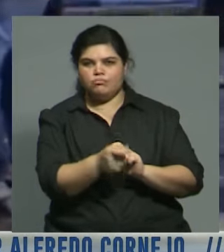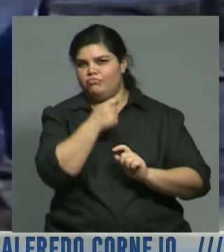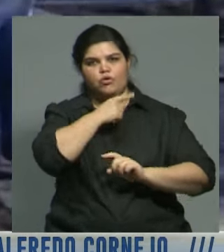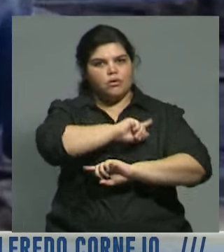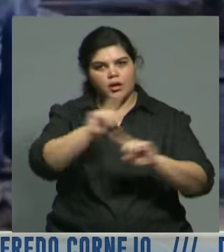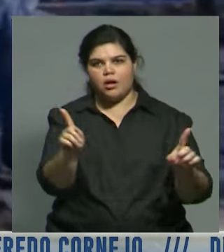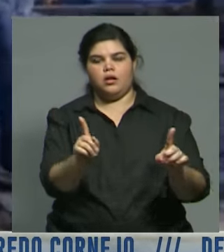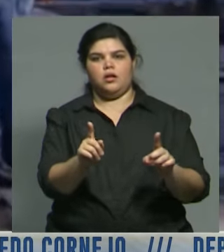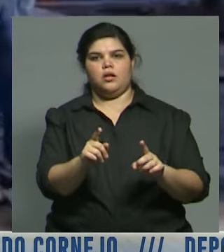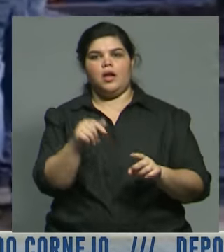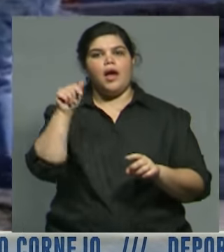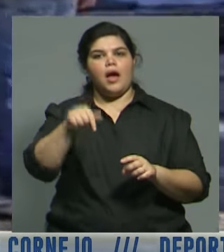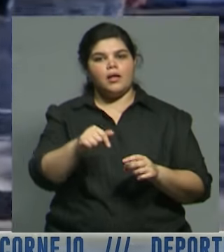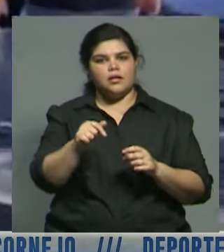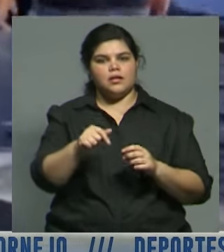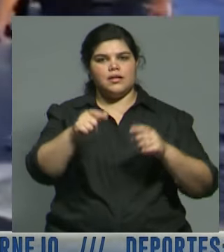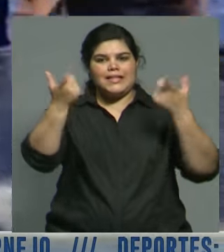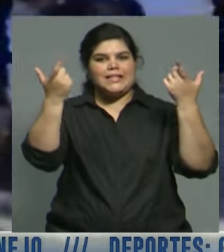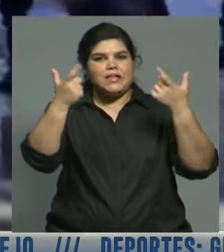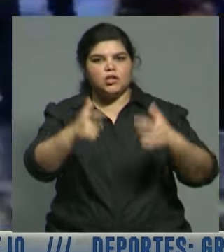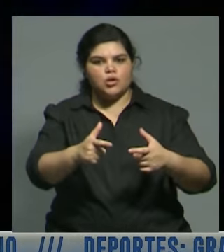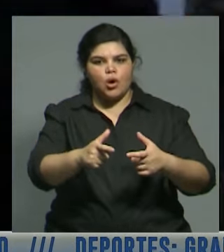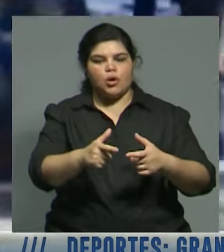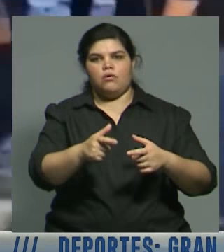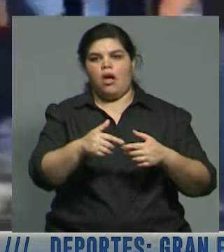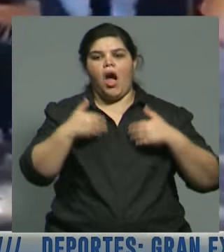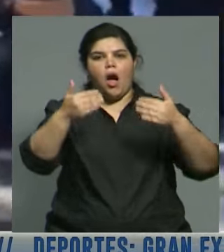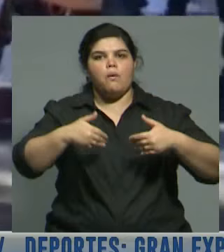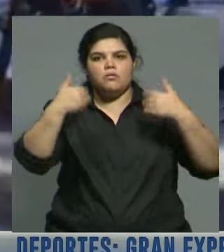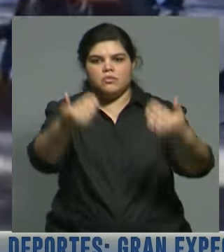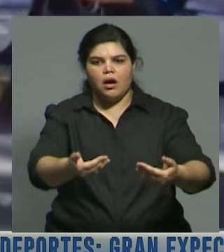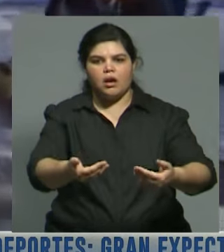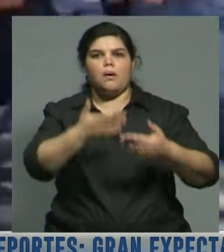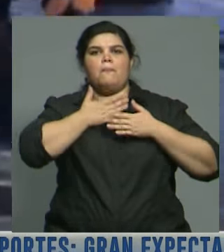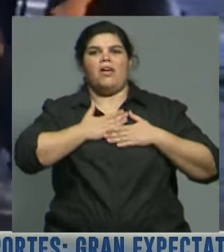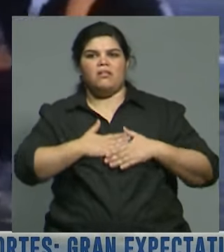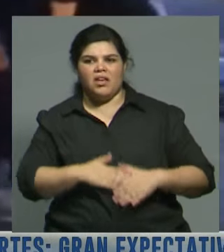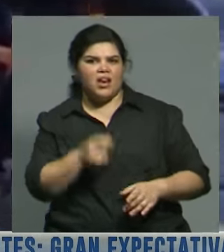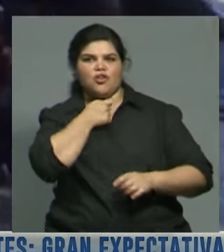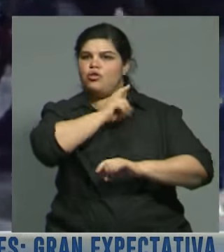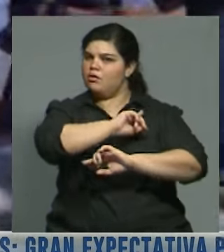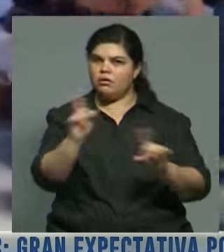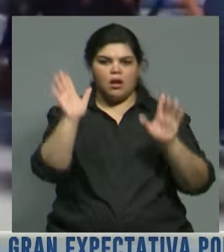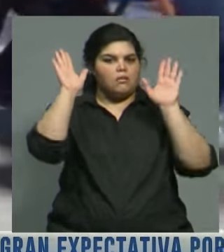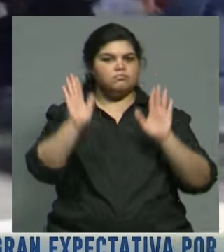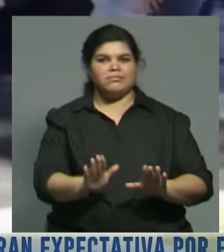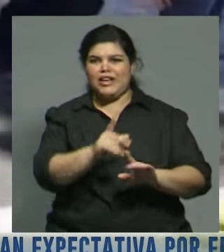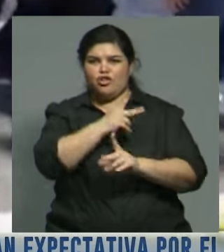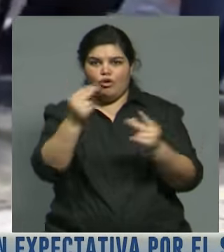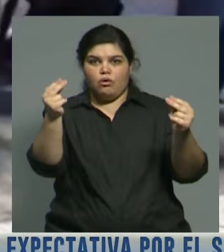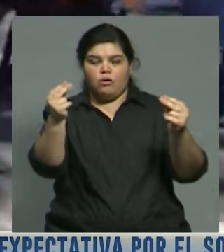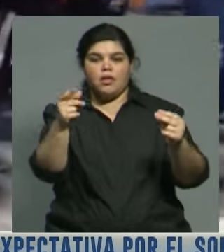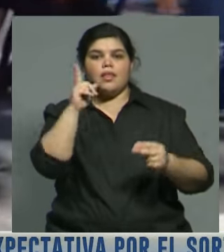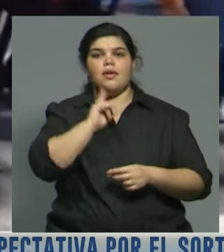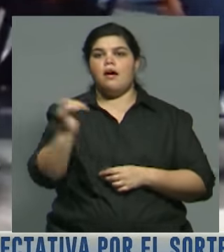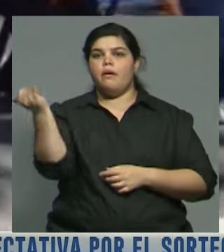en no querer frenar la sesión, no querer dilatar, no querer apaciguar de algún modo, mostró mucha intransigencia también, sobre todo el día del jueves, en la